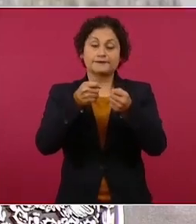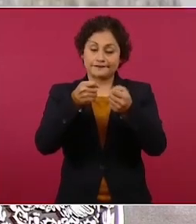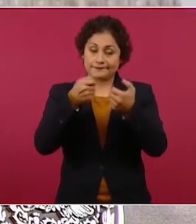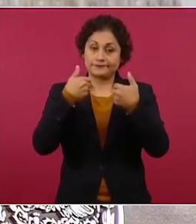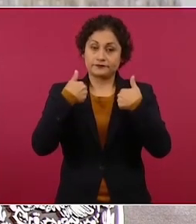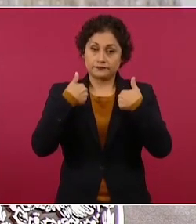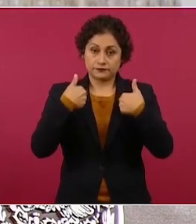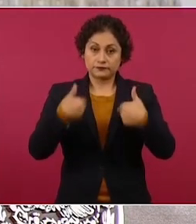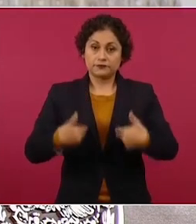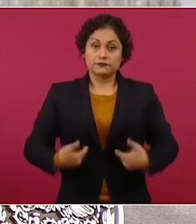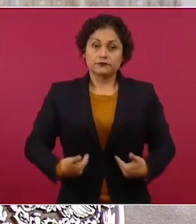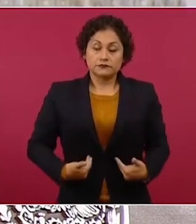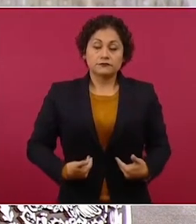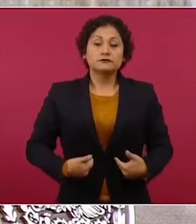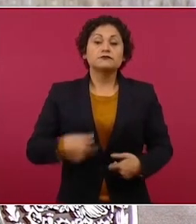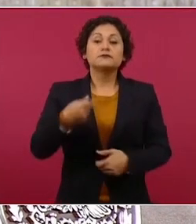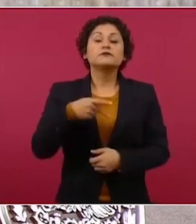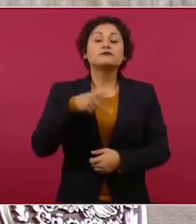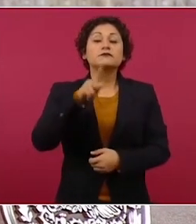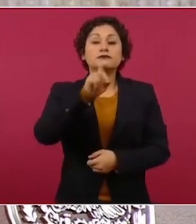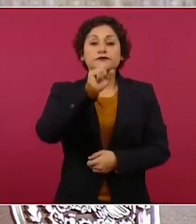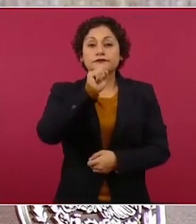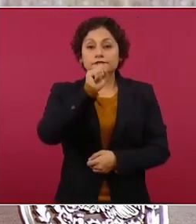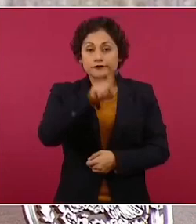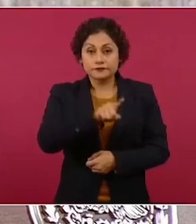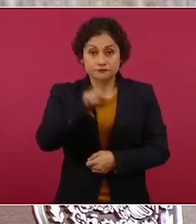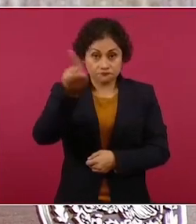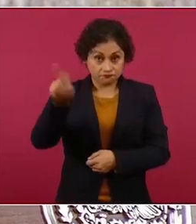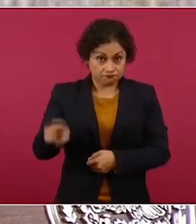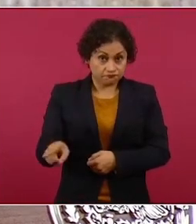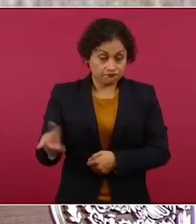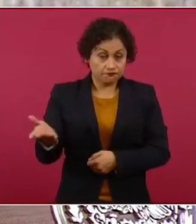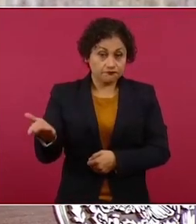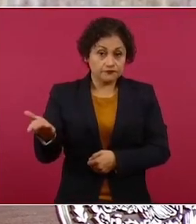pero además es un